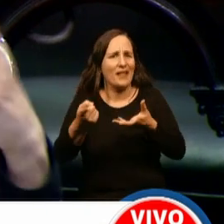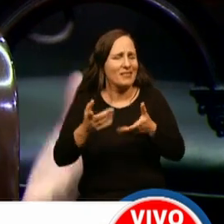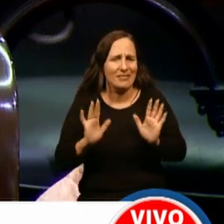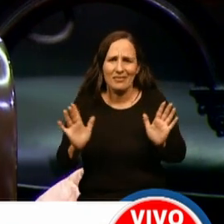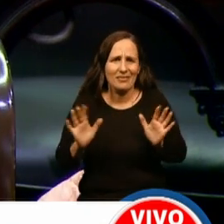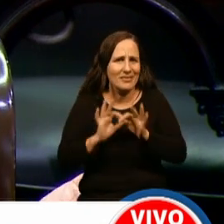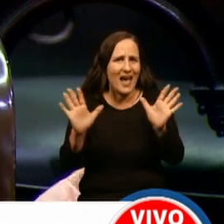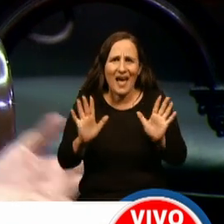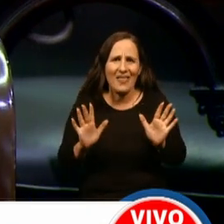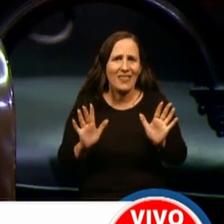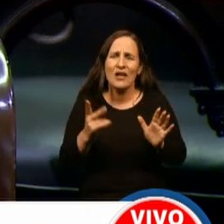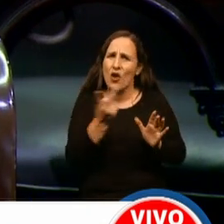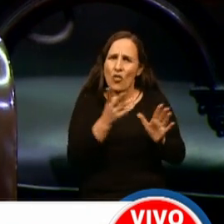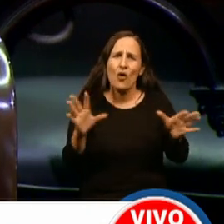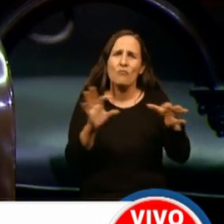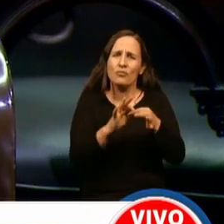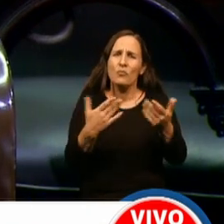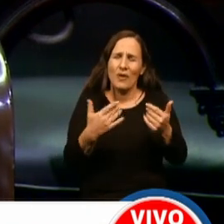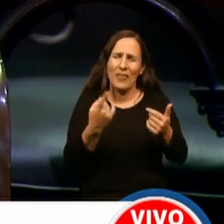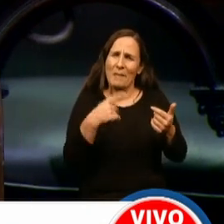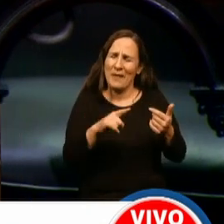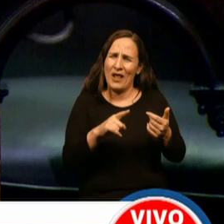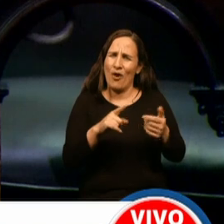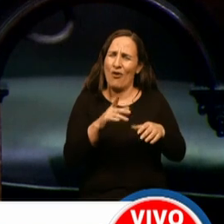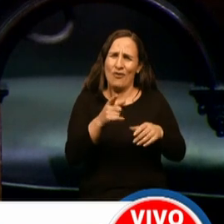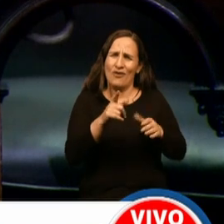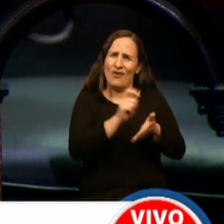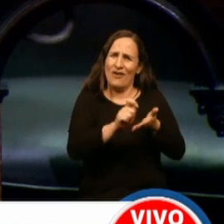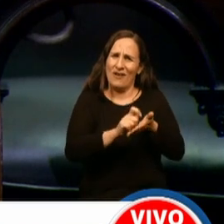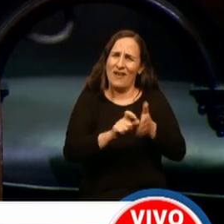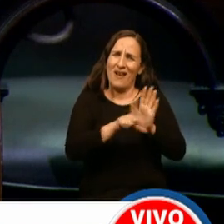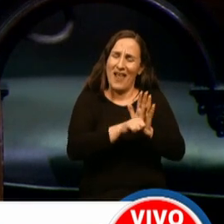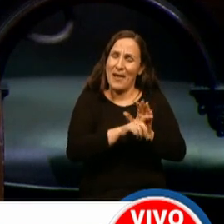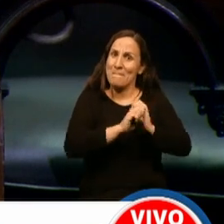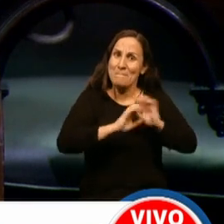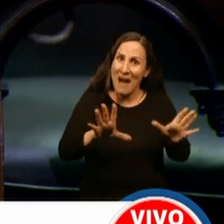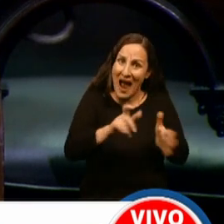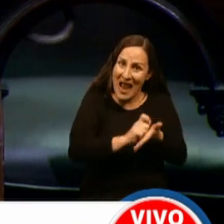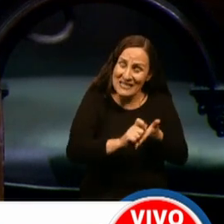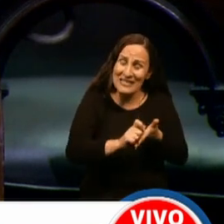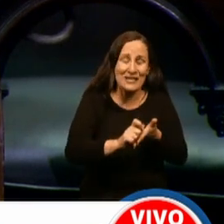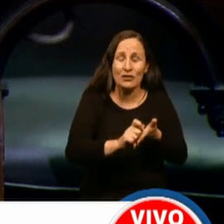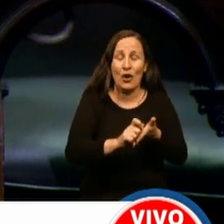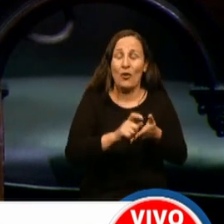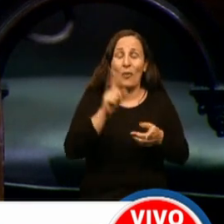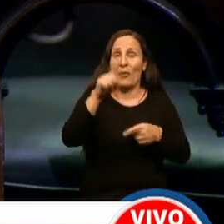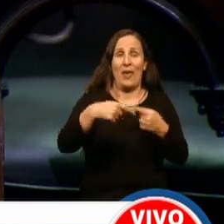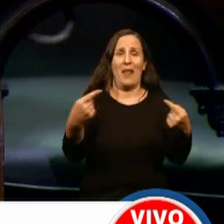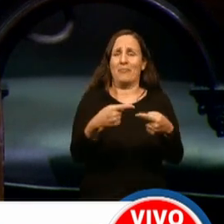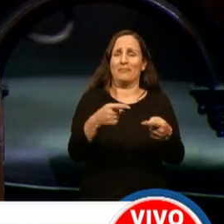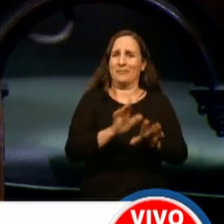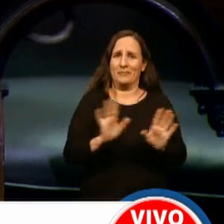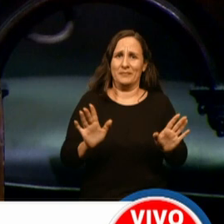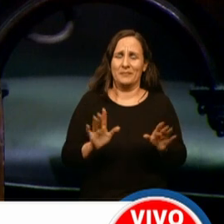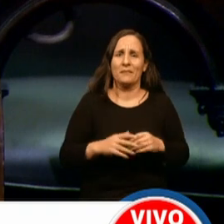derechos absolutamente compatibles los volvemos sin incompatibles cuando los redactamos mal en esta ley y